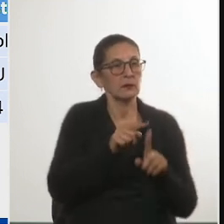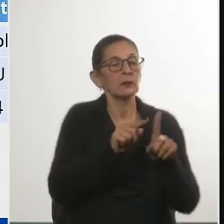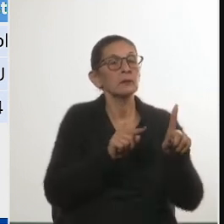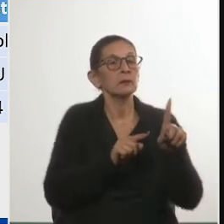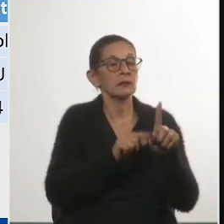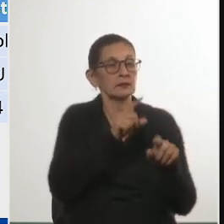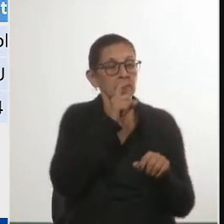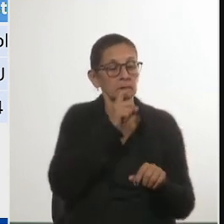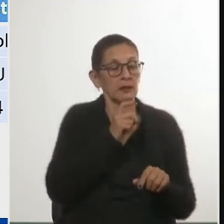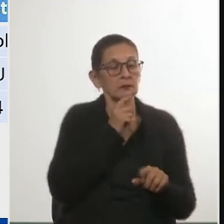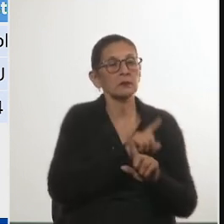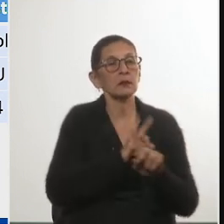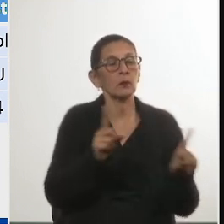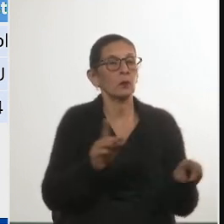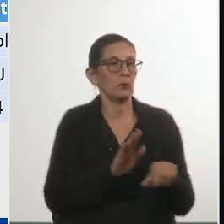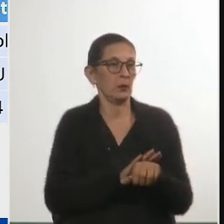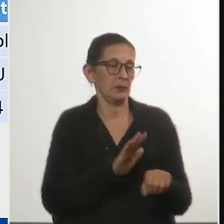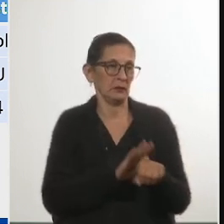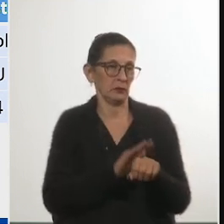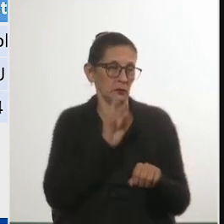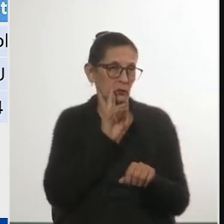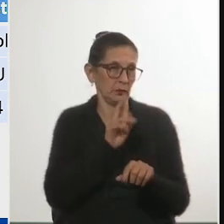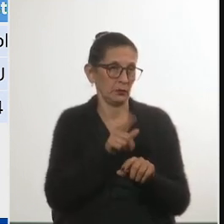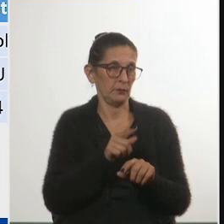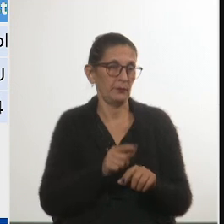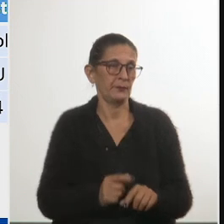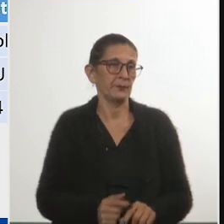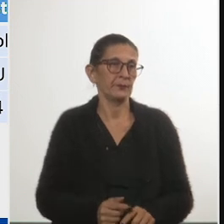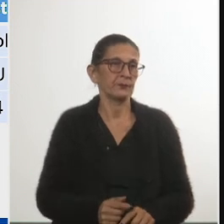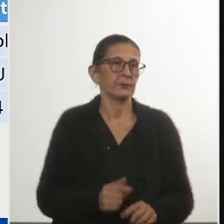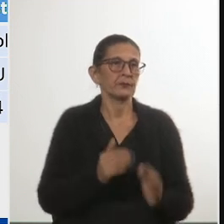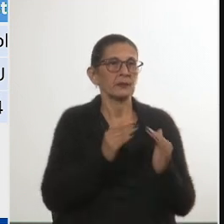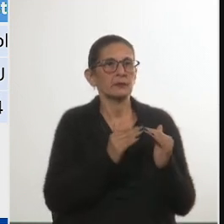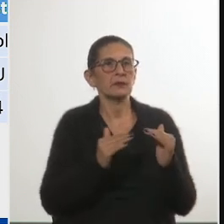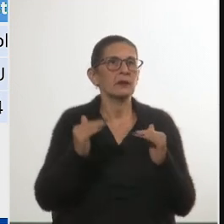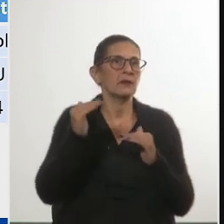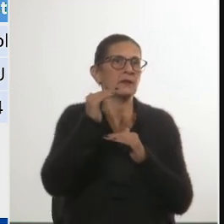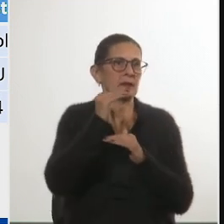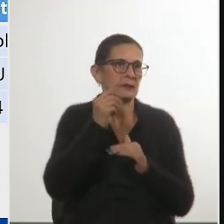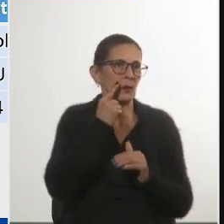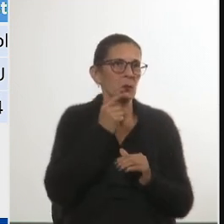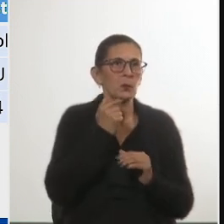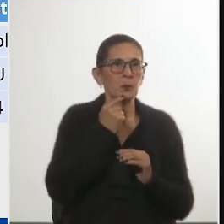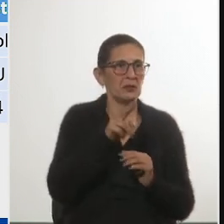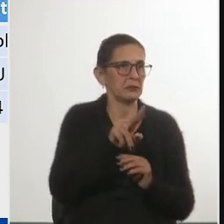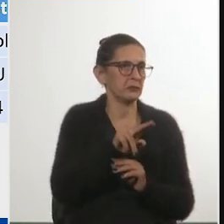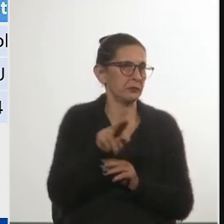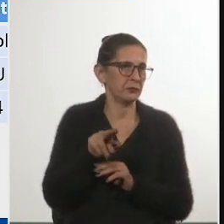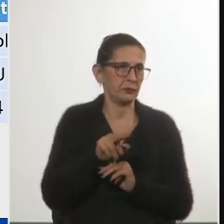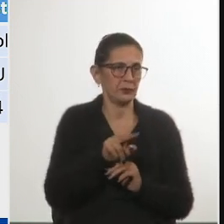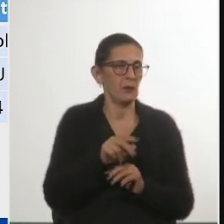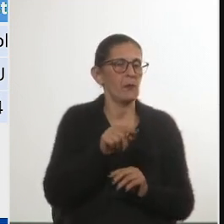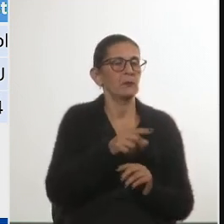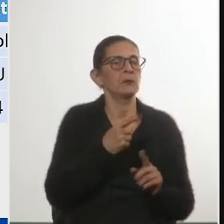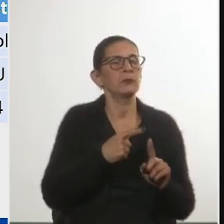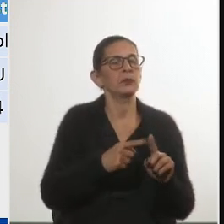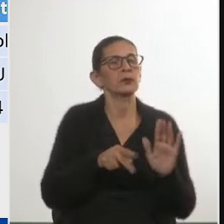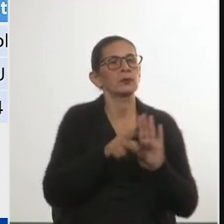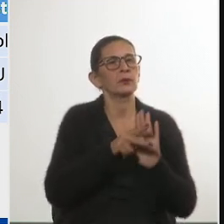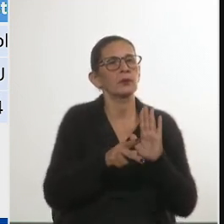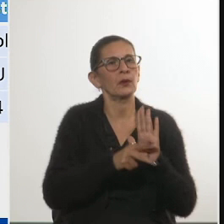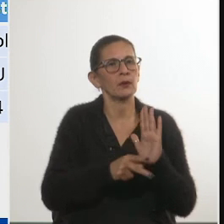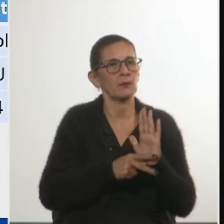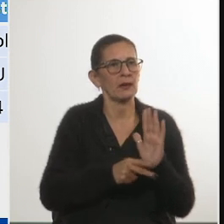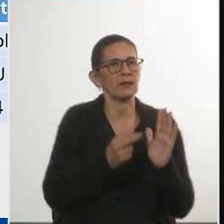mes de marzo en ningún momento se sobrepasaron los límites máximos permitidos por la norma de